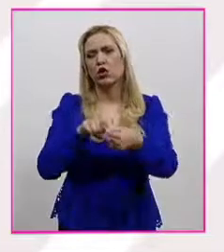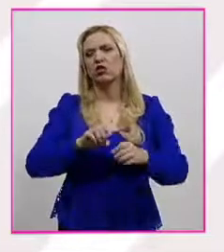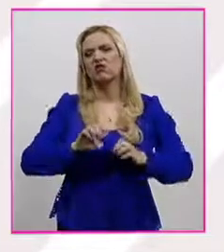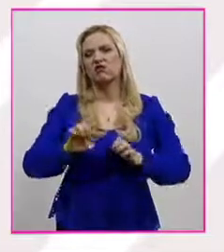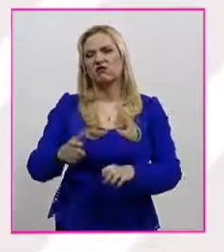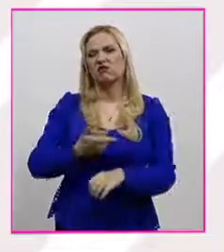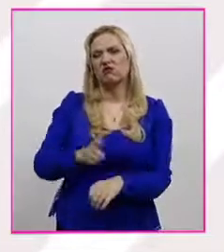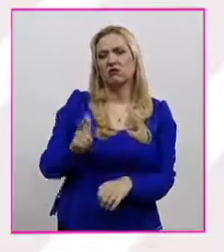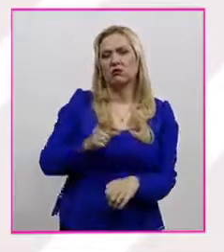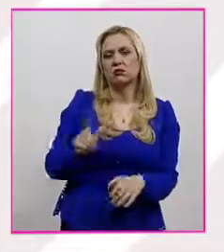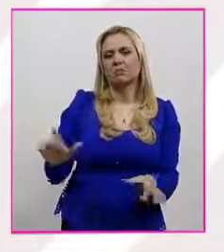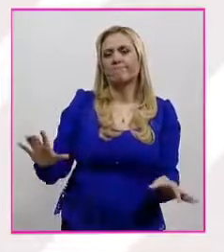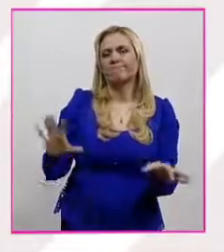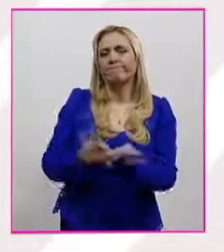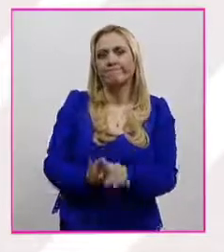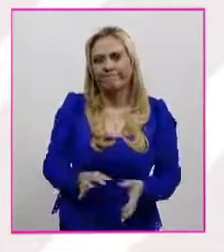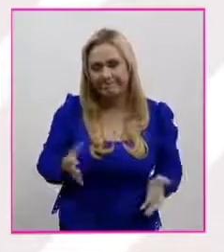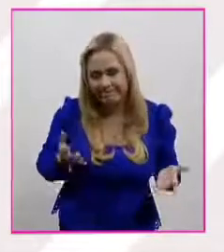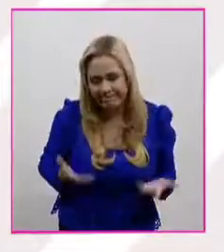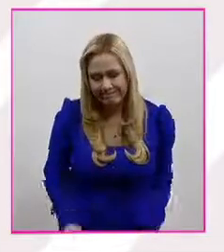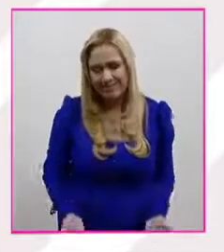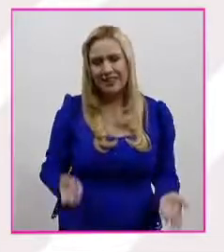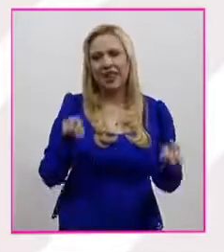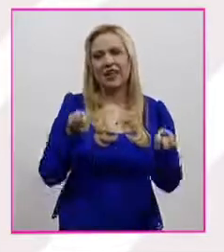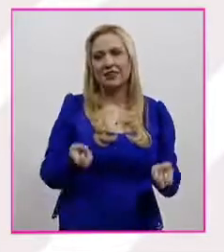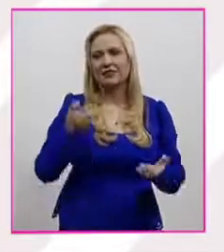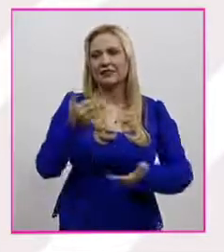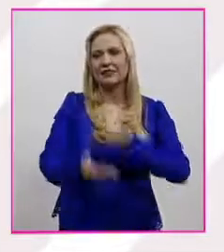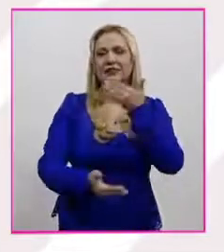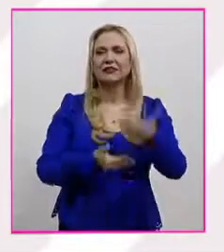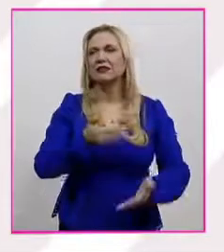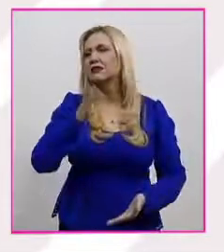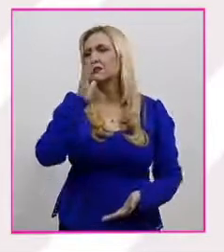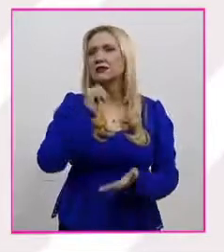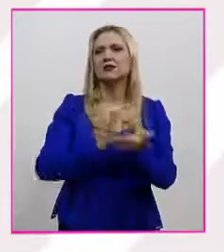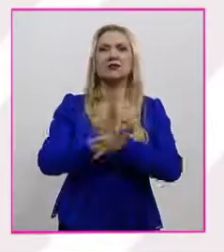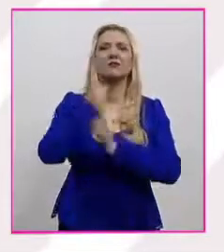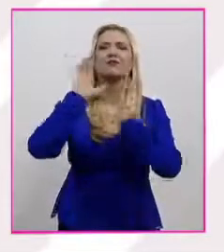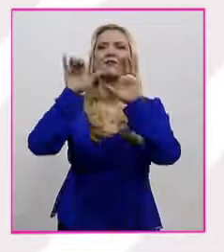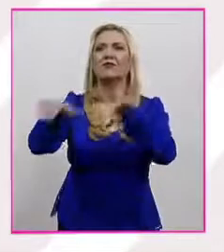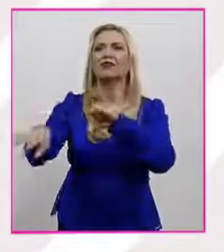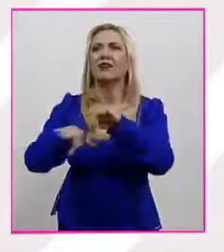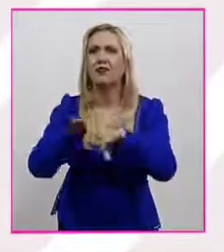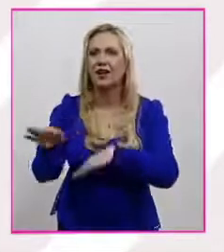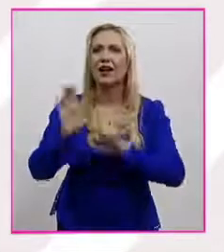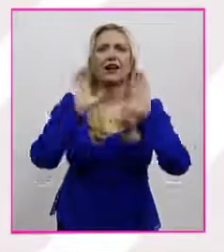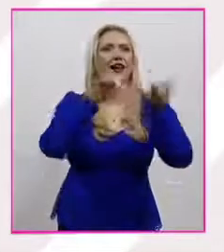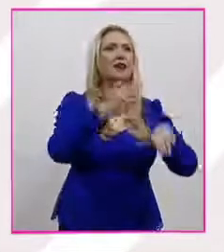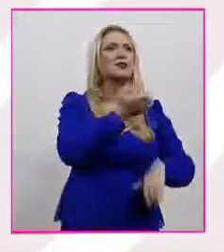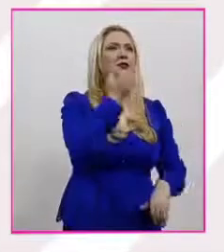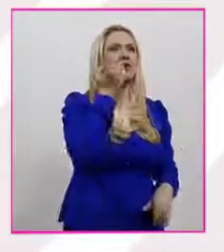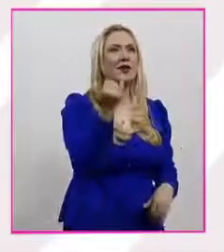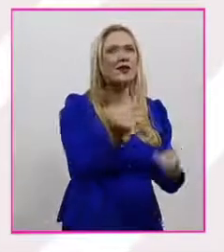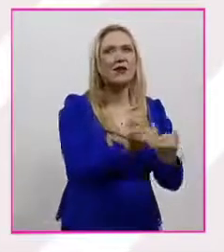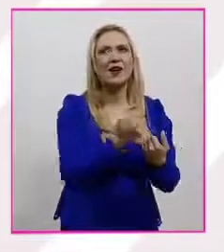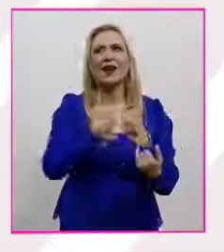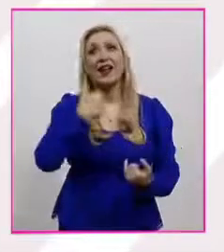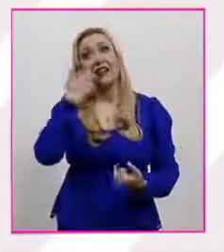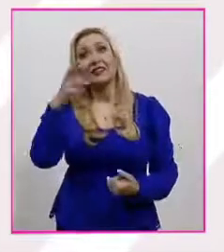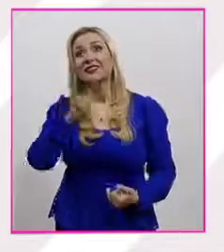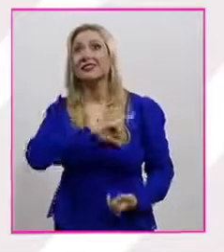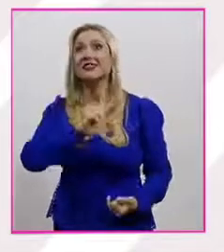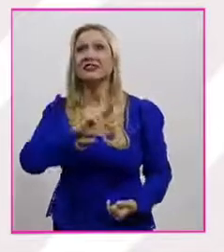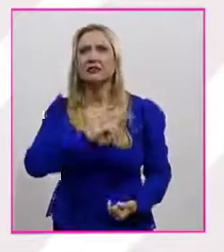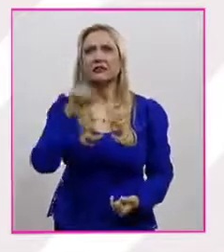que al final del día, pues esto es lo que impacta en el acceso a las oportunidades y que no pude dejar de pensar en una imagen